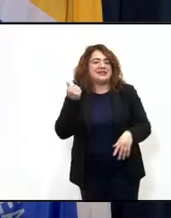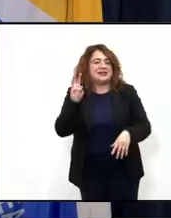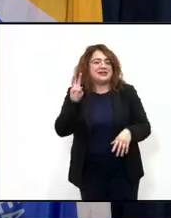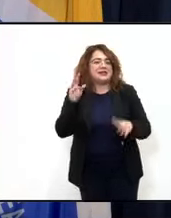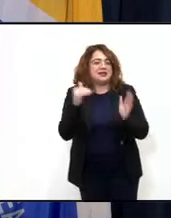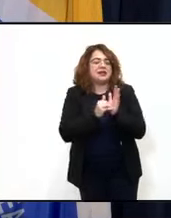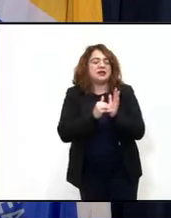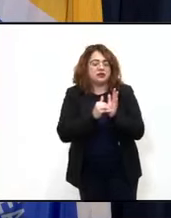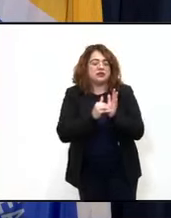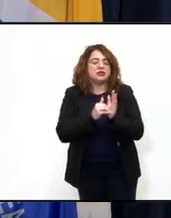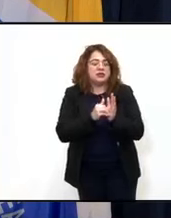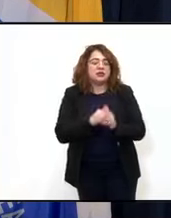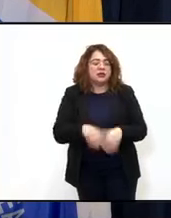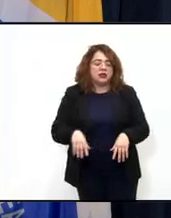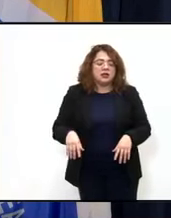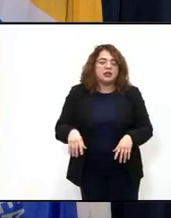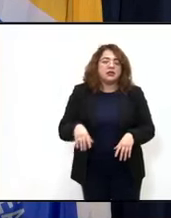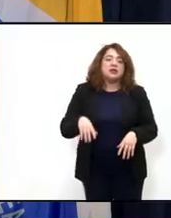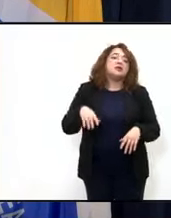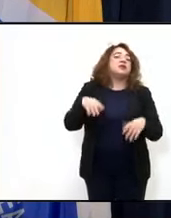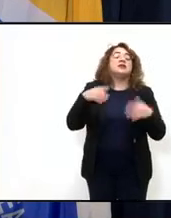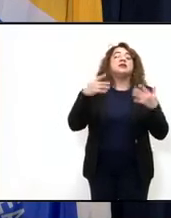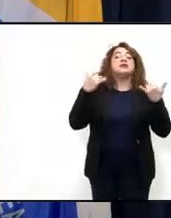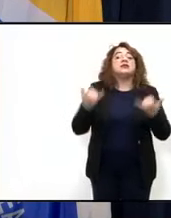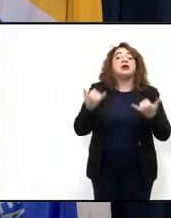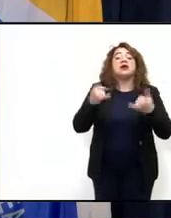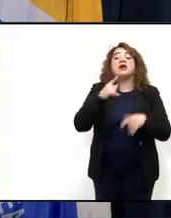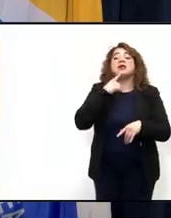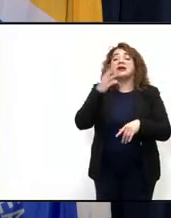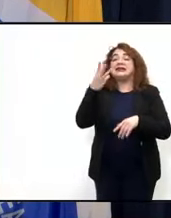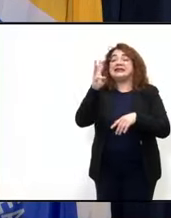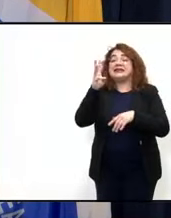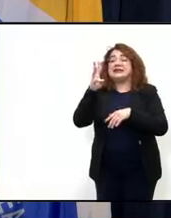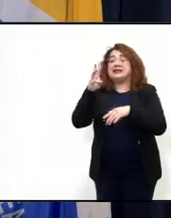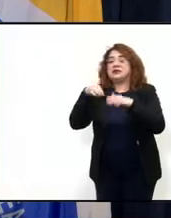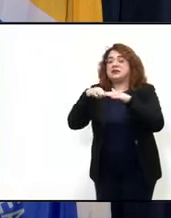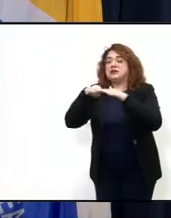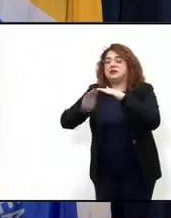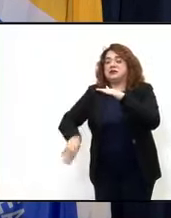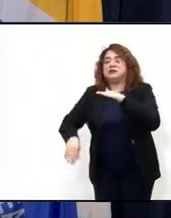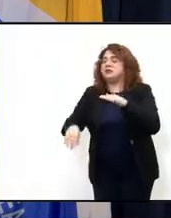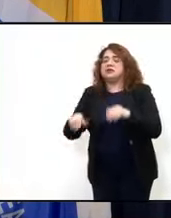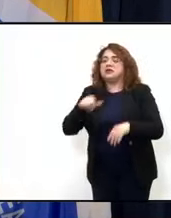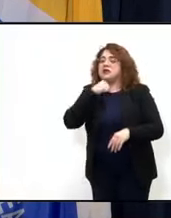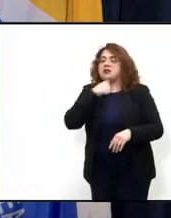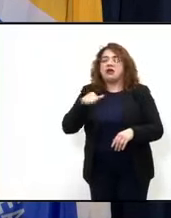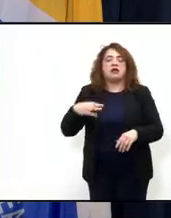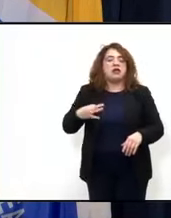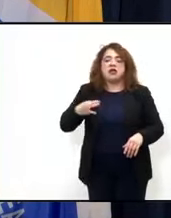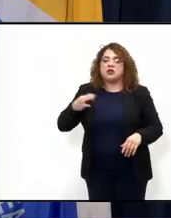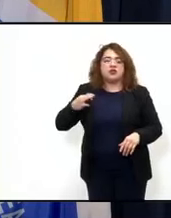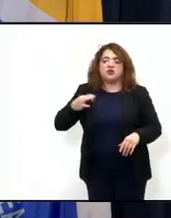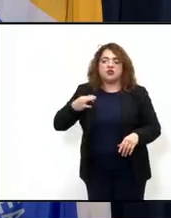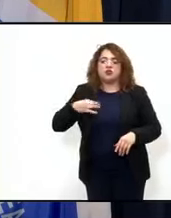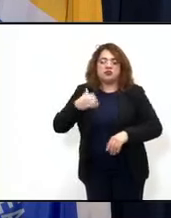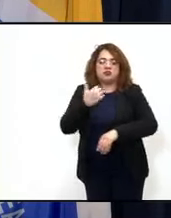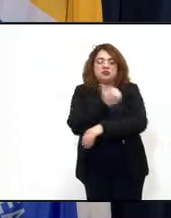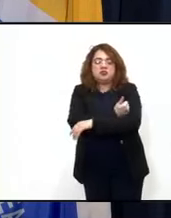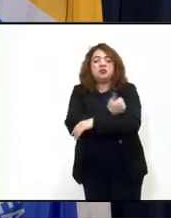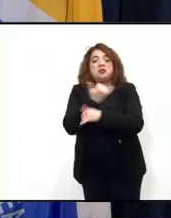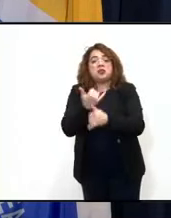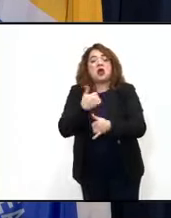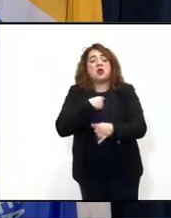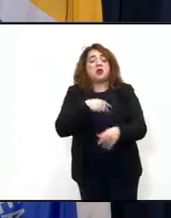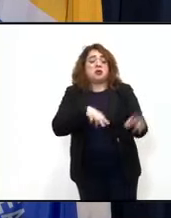removemos a las personas con 16 o menor, quienes no son elegibles para la vacuna, podemos decir